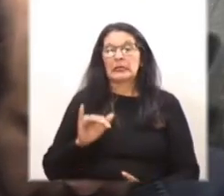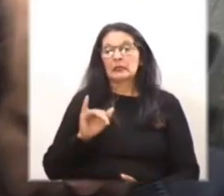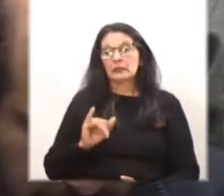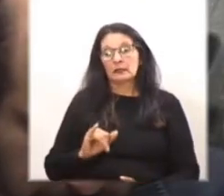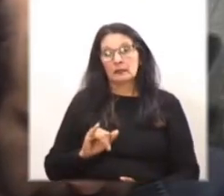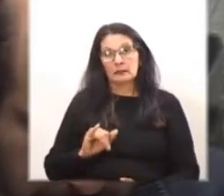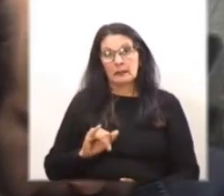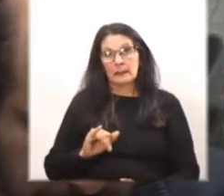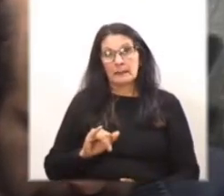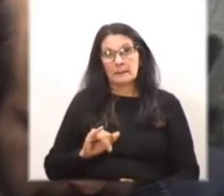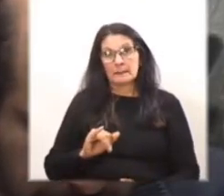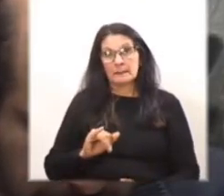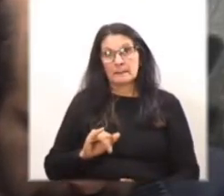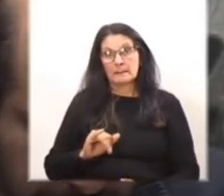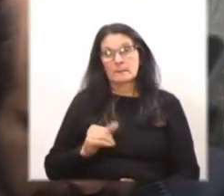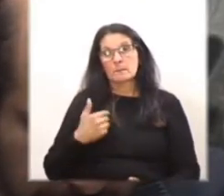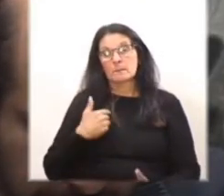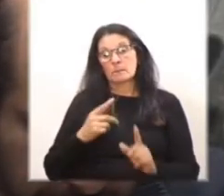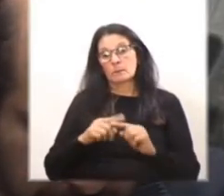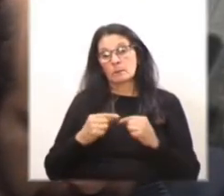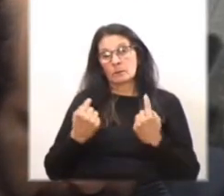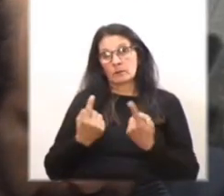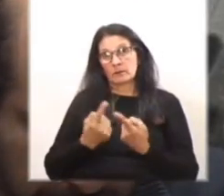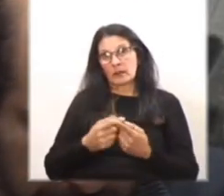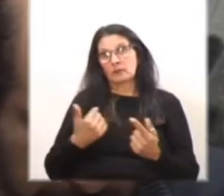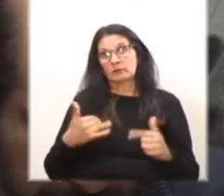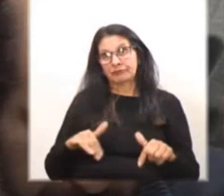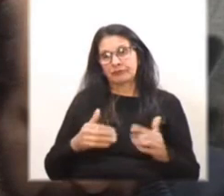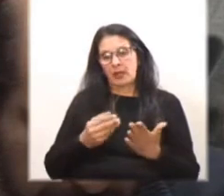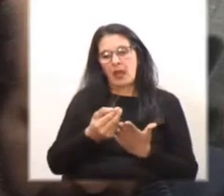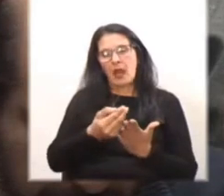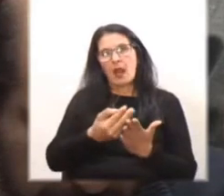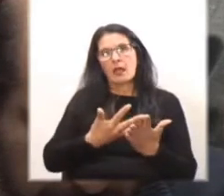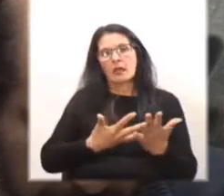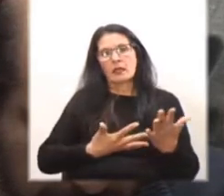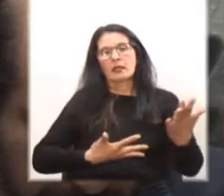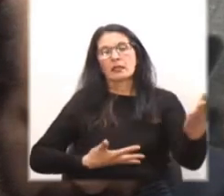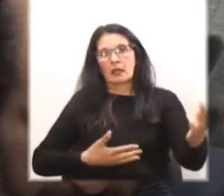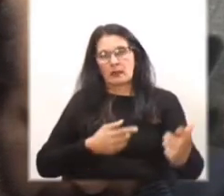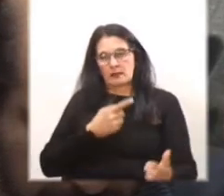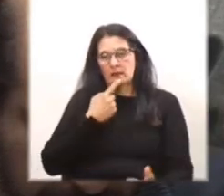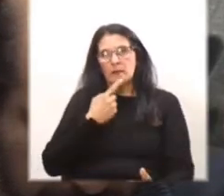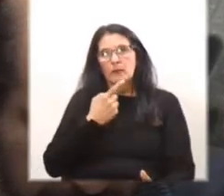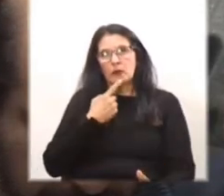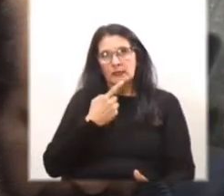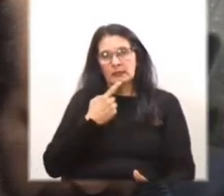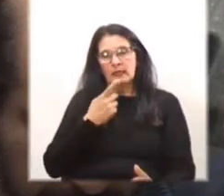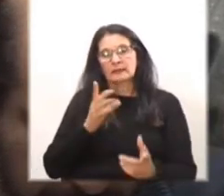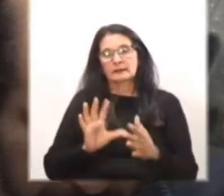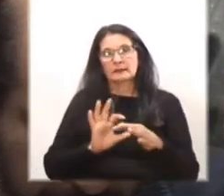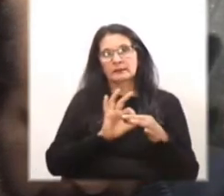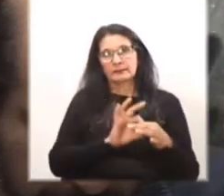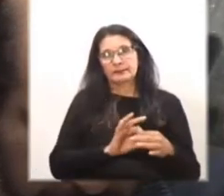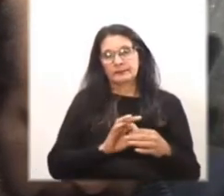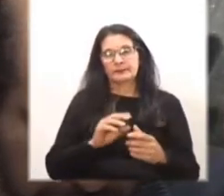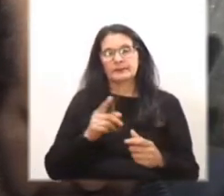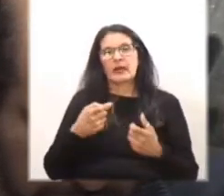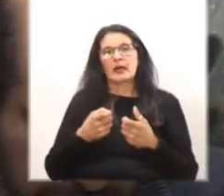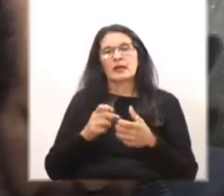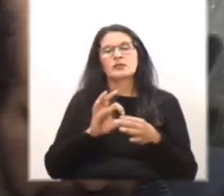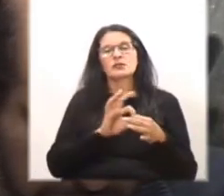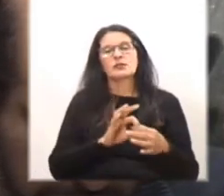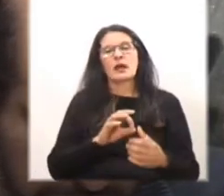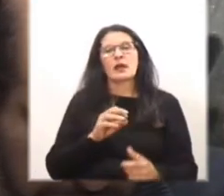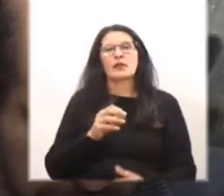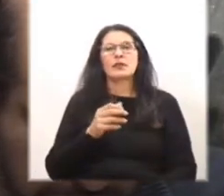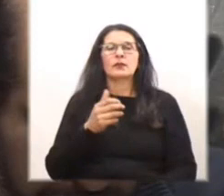naturalmente, vamos a ver una lista larga de dirigentes políticos asociados a la figura de Carlos Albizu y de la